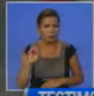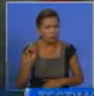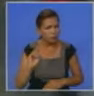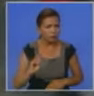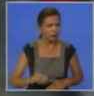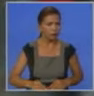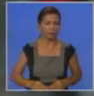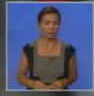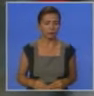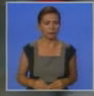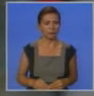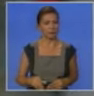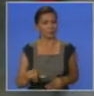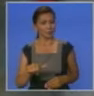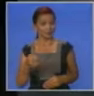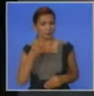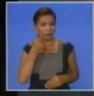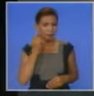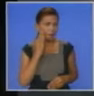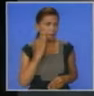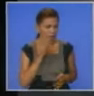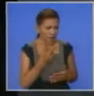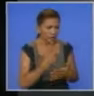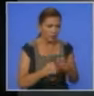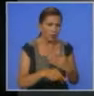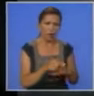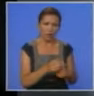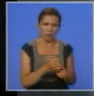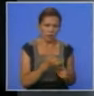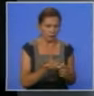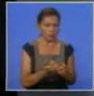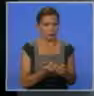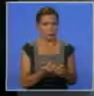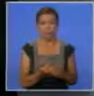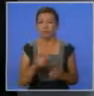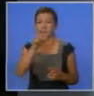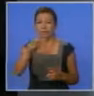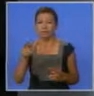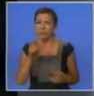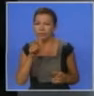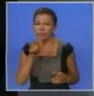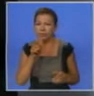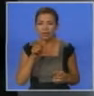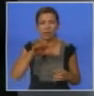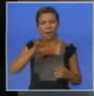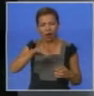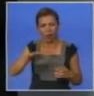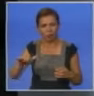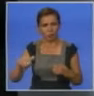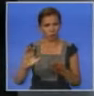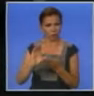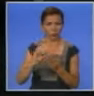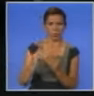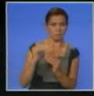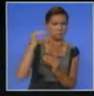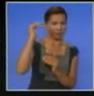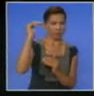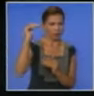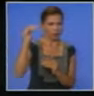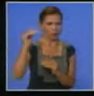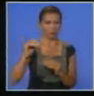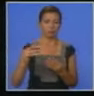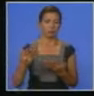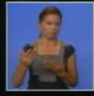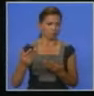Por su parte, los padres del joven agredido reconocen que los que estuvieron bulleando a su hijo son alumnos de cursos superiores, pero que este